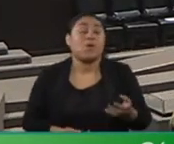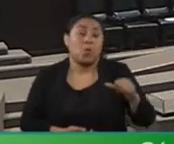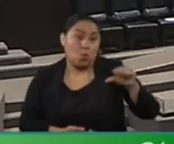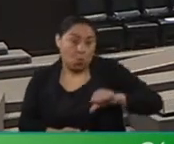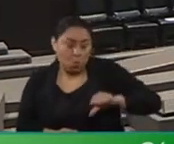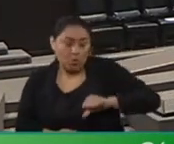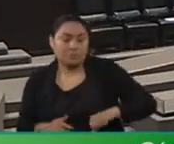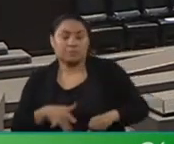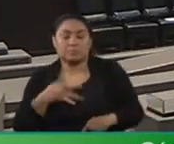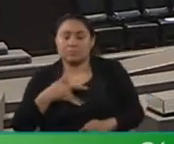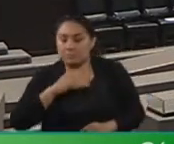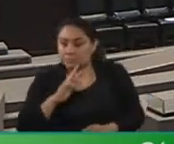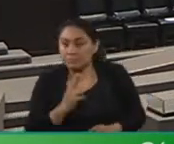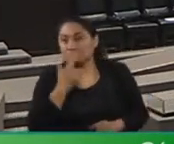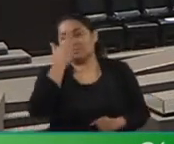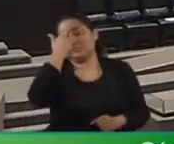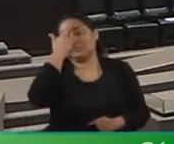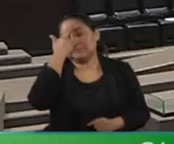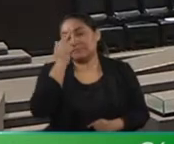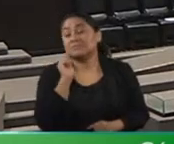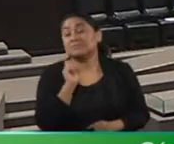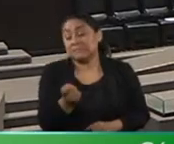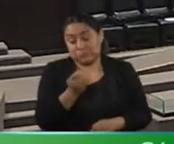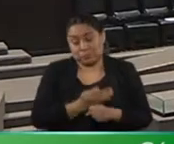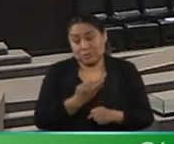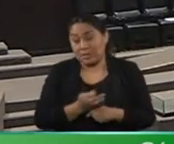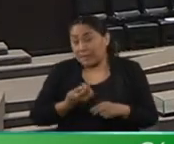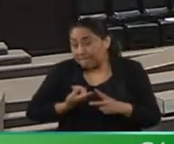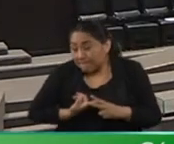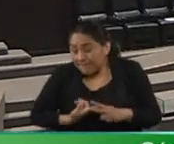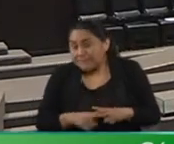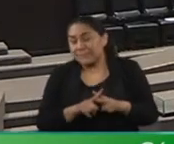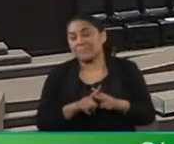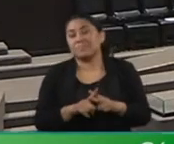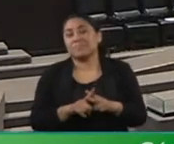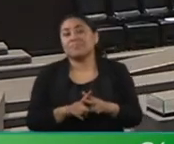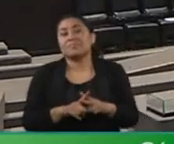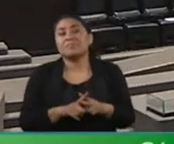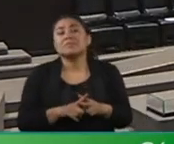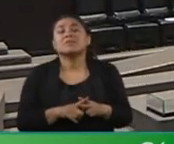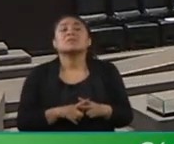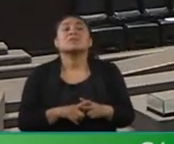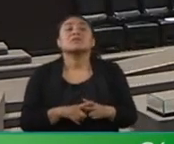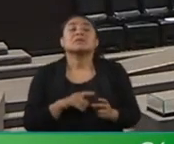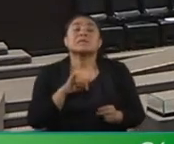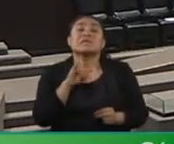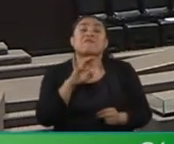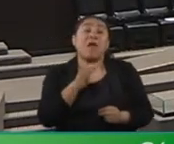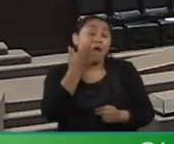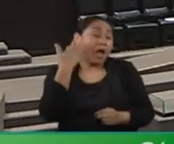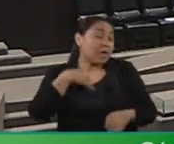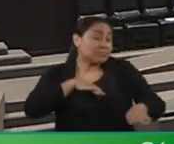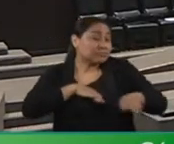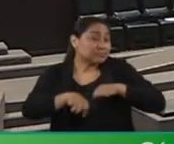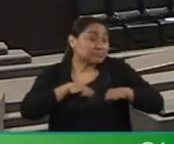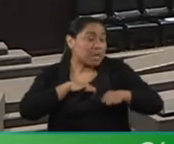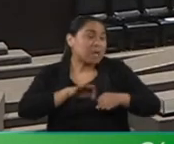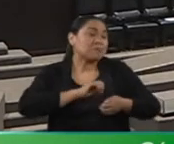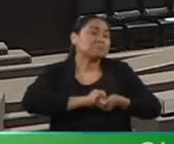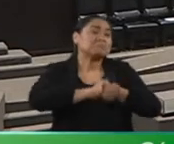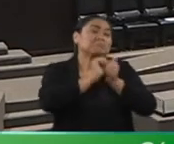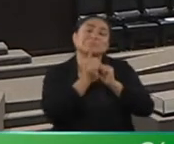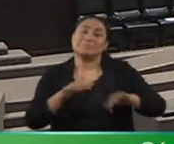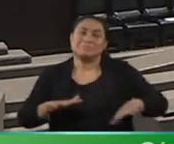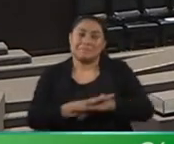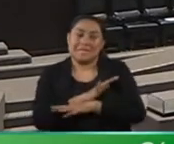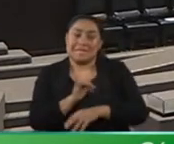conmemoramos y recordamos el inicio de las funciones del IFE que se transformó en el INE